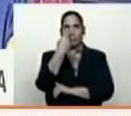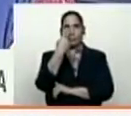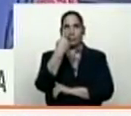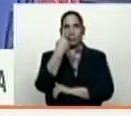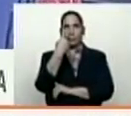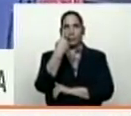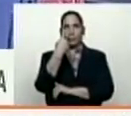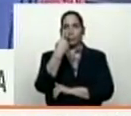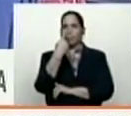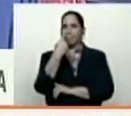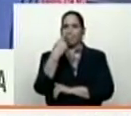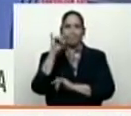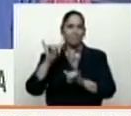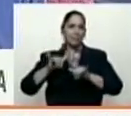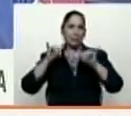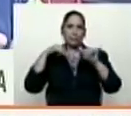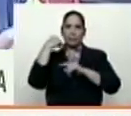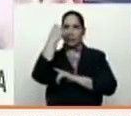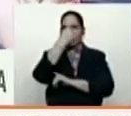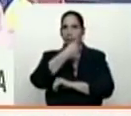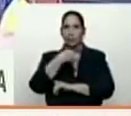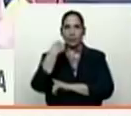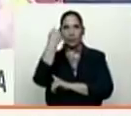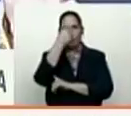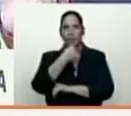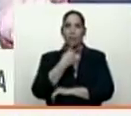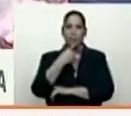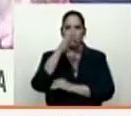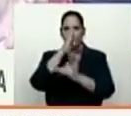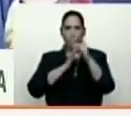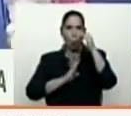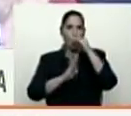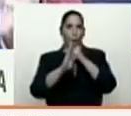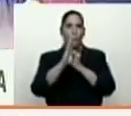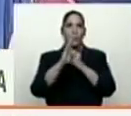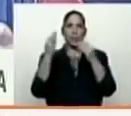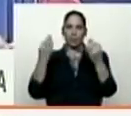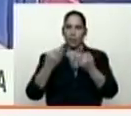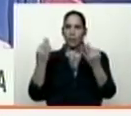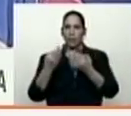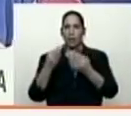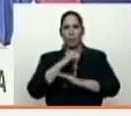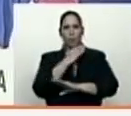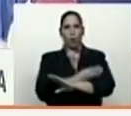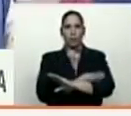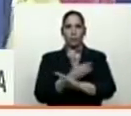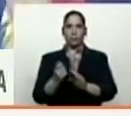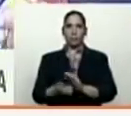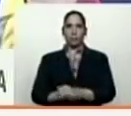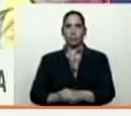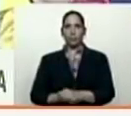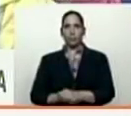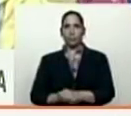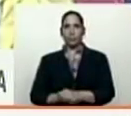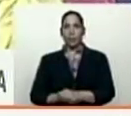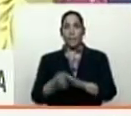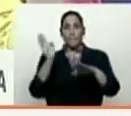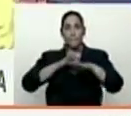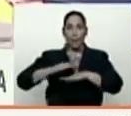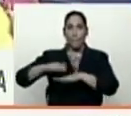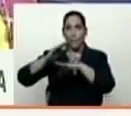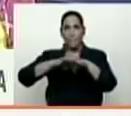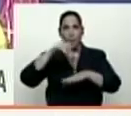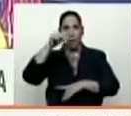Son las mismas caras. Y yo lo he dicho con humildad, pero en verdad con rigurosidad. Lo que está ocurriendo hoy